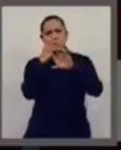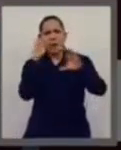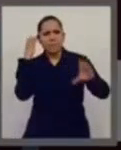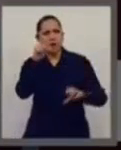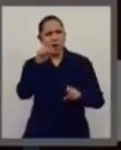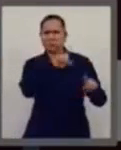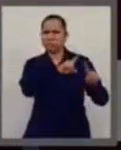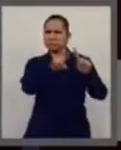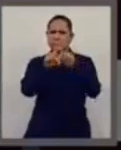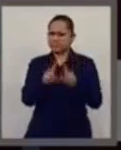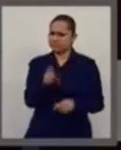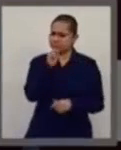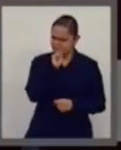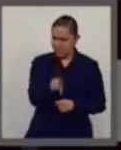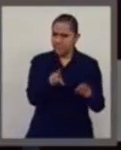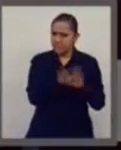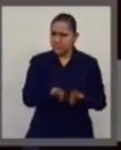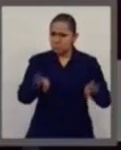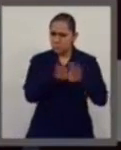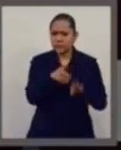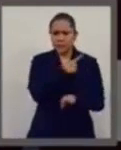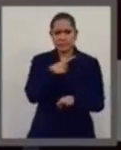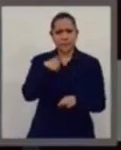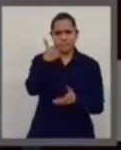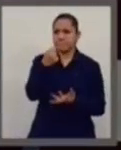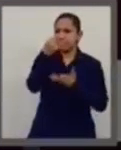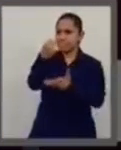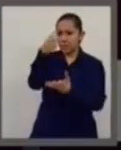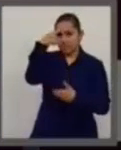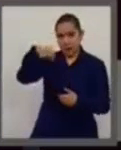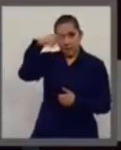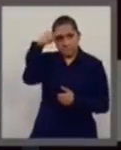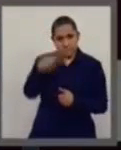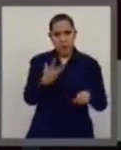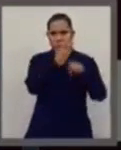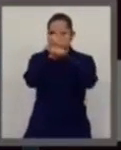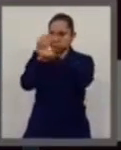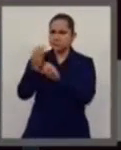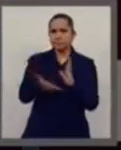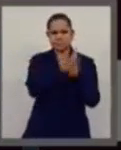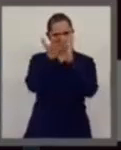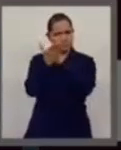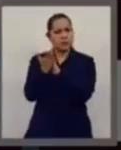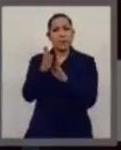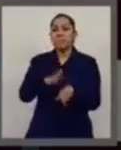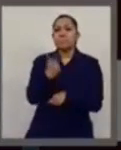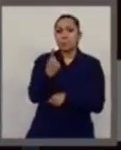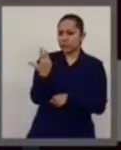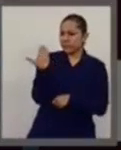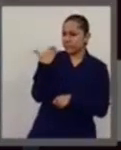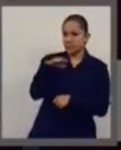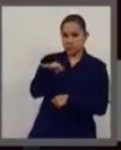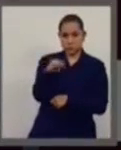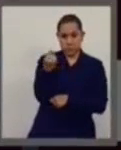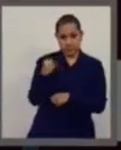demos recursos a la reconstrucción de la Ciudad de México, ya que en el sismo del pasado 19 de septiembre la ciudad